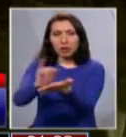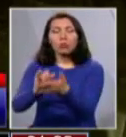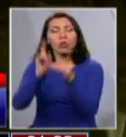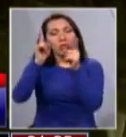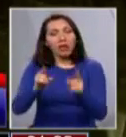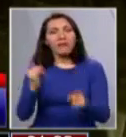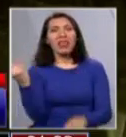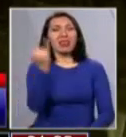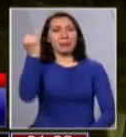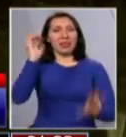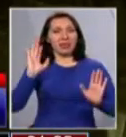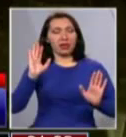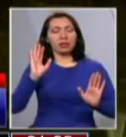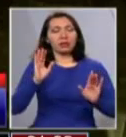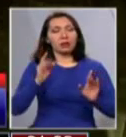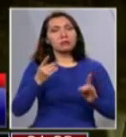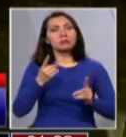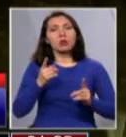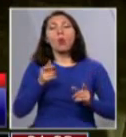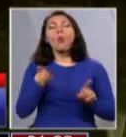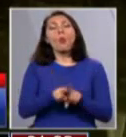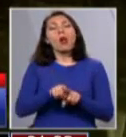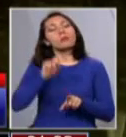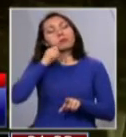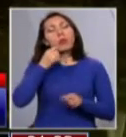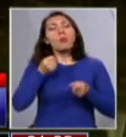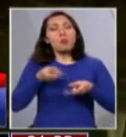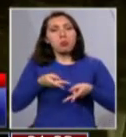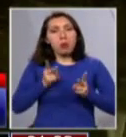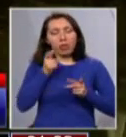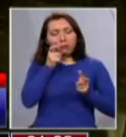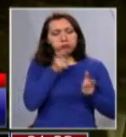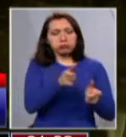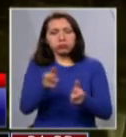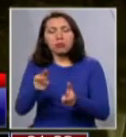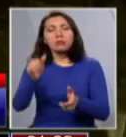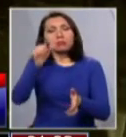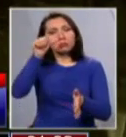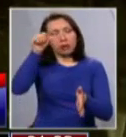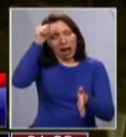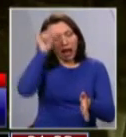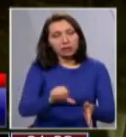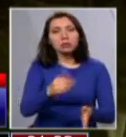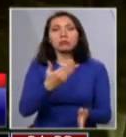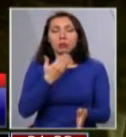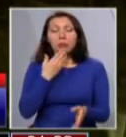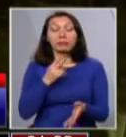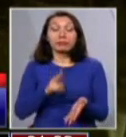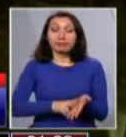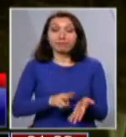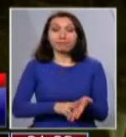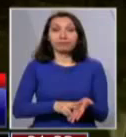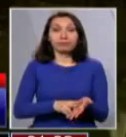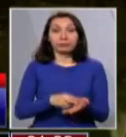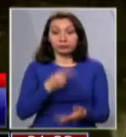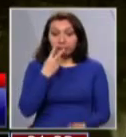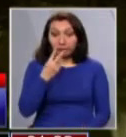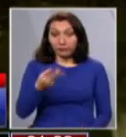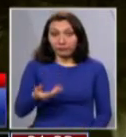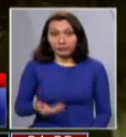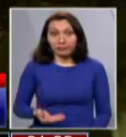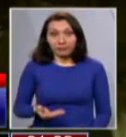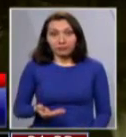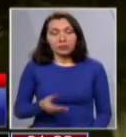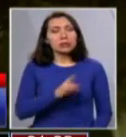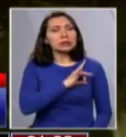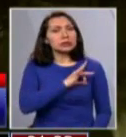tenga las facultades de fiscalizar y también de sancionar porque la verdad es que lo que estamos viendo no es cierto